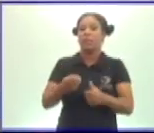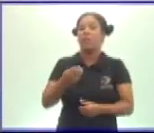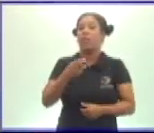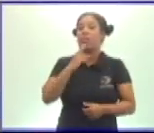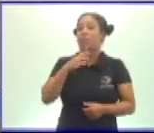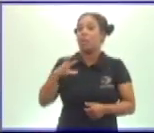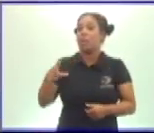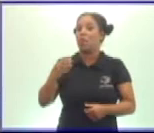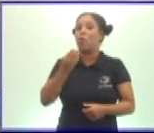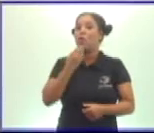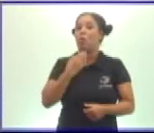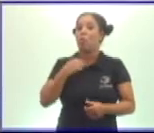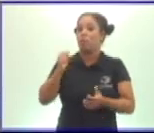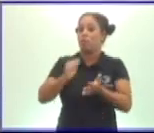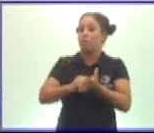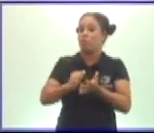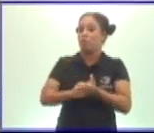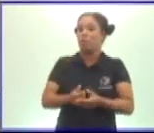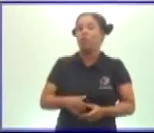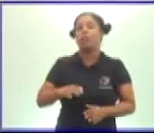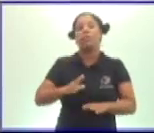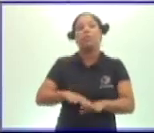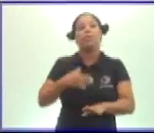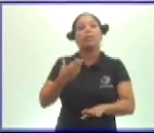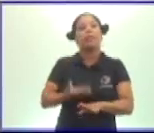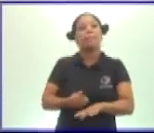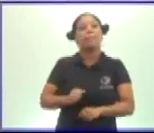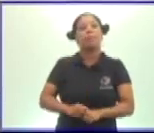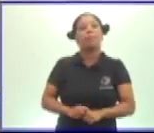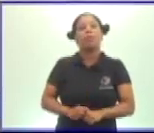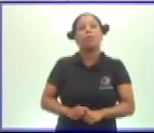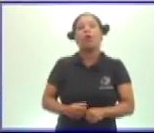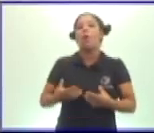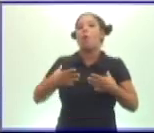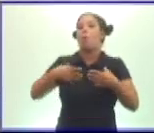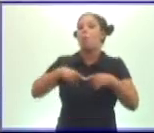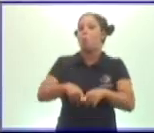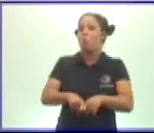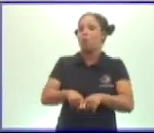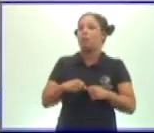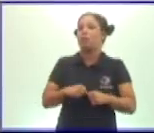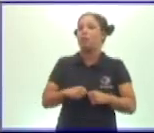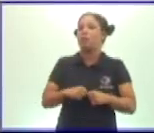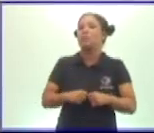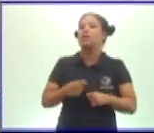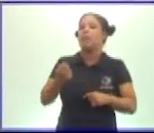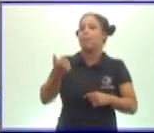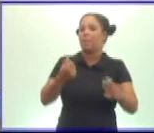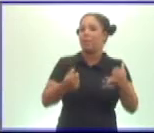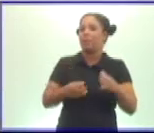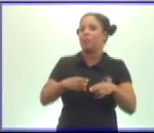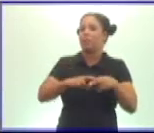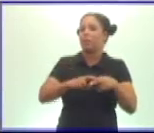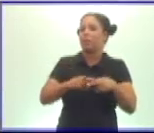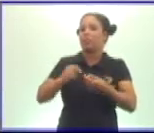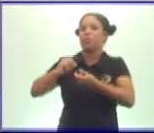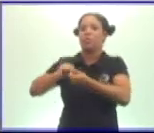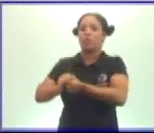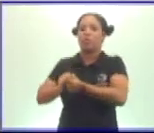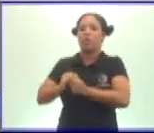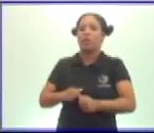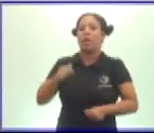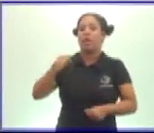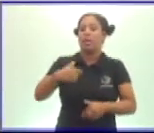disolvente y después unirse las partículas del soluto con el disolvente. En esos procesos